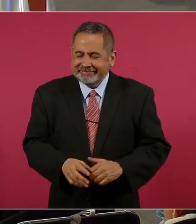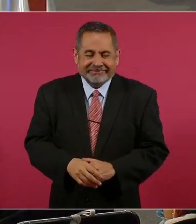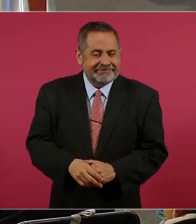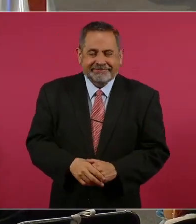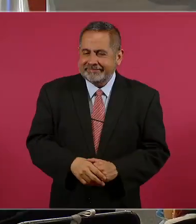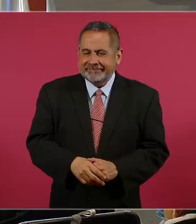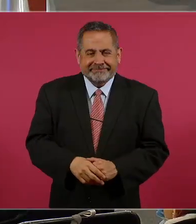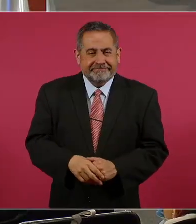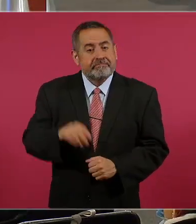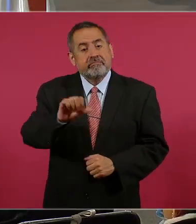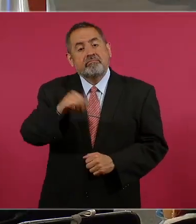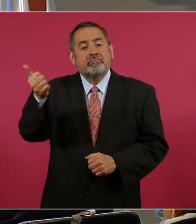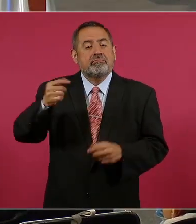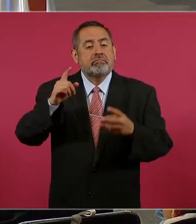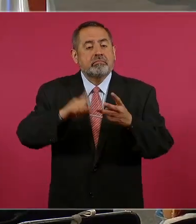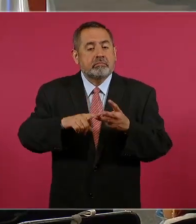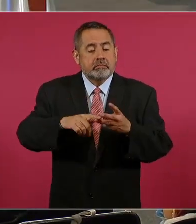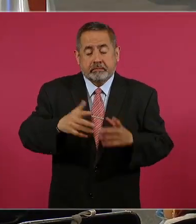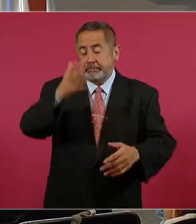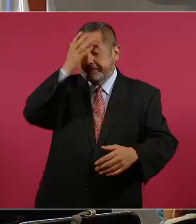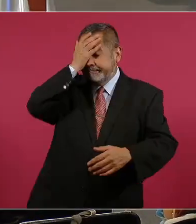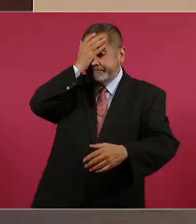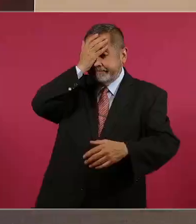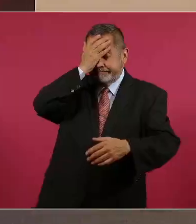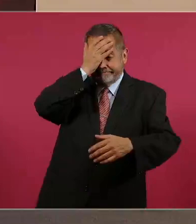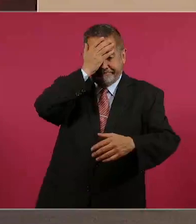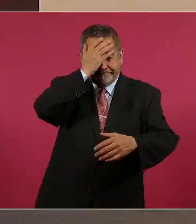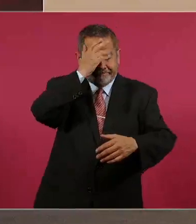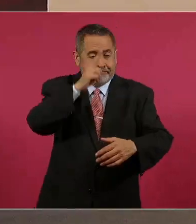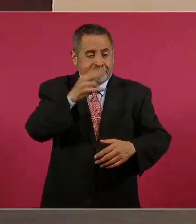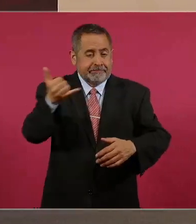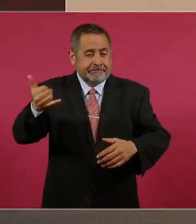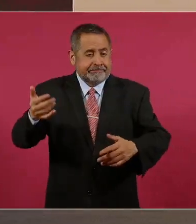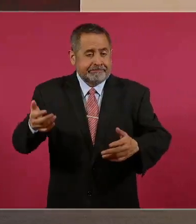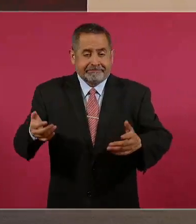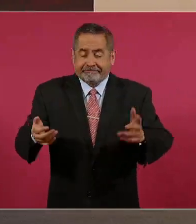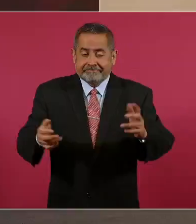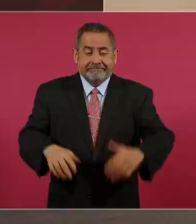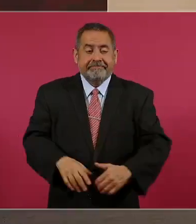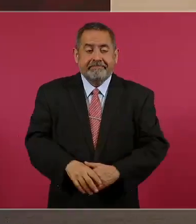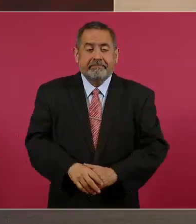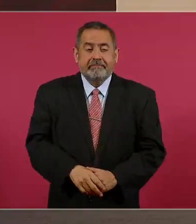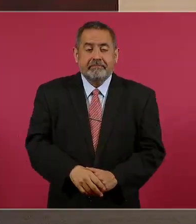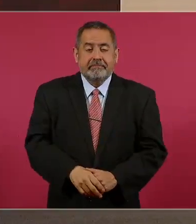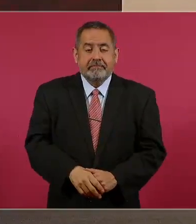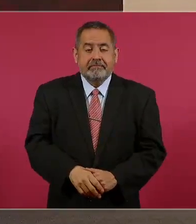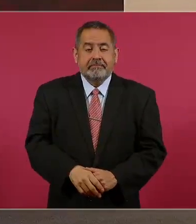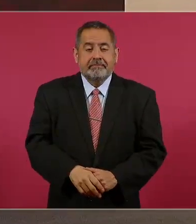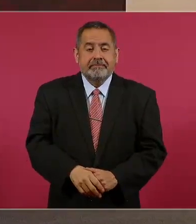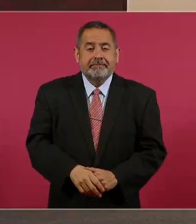¿Quién más? ¡Uy!